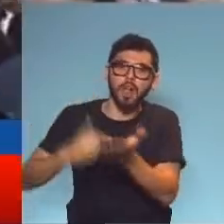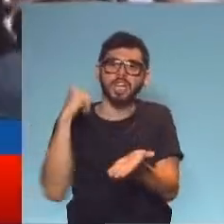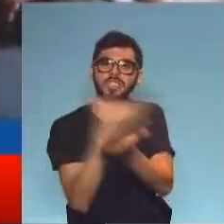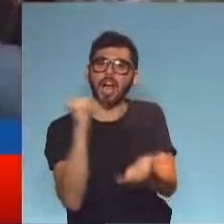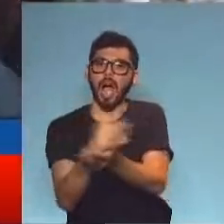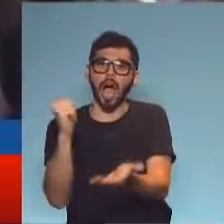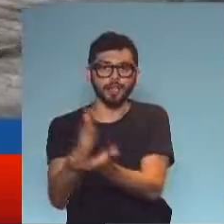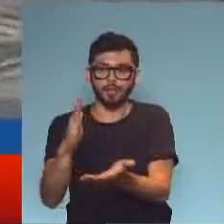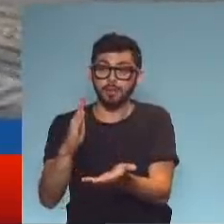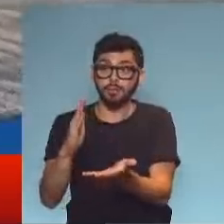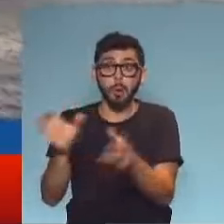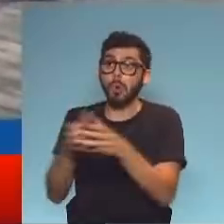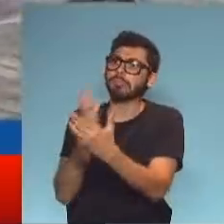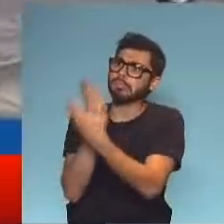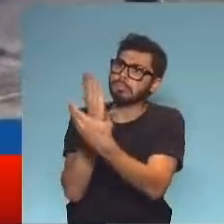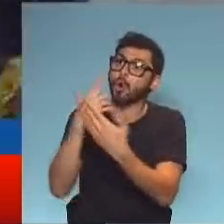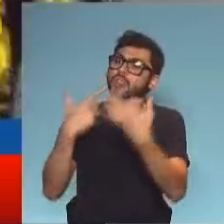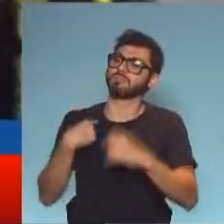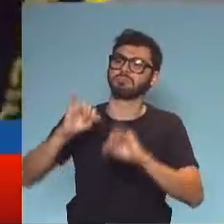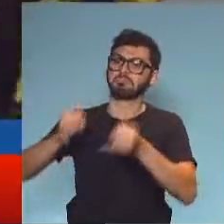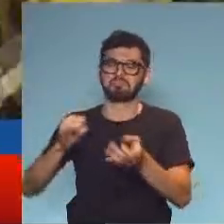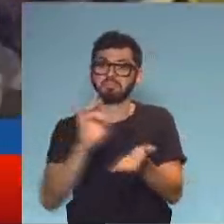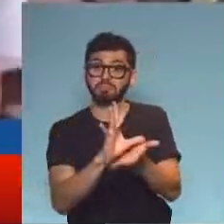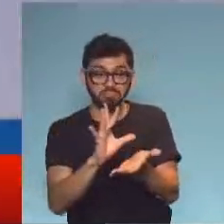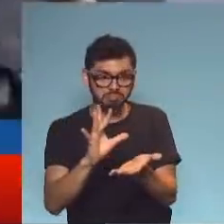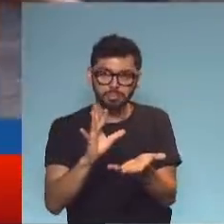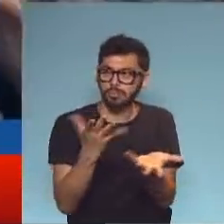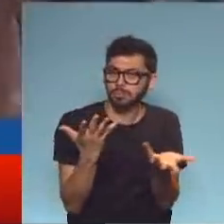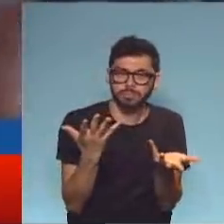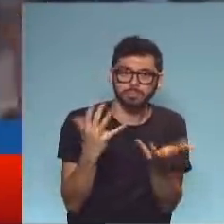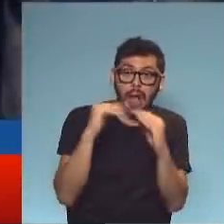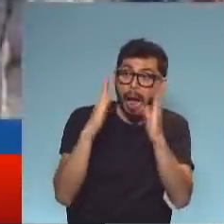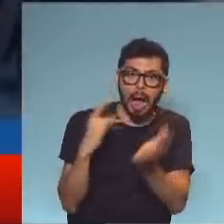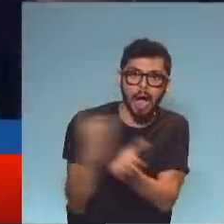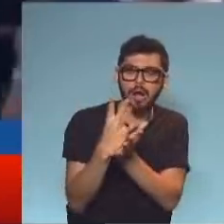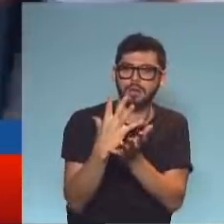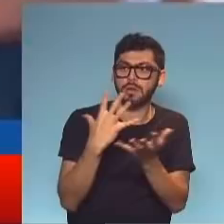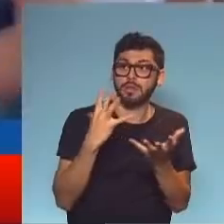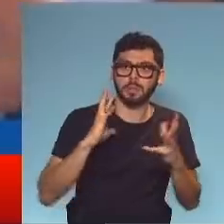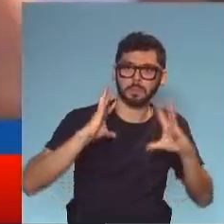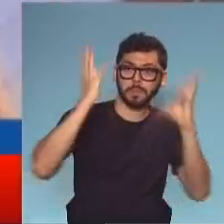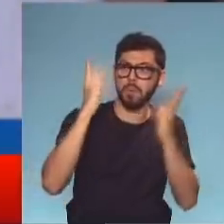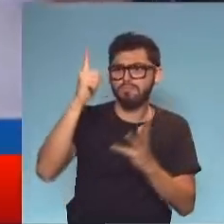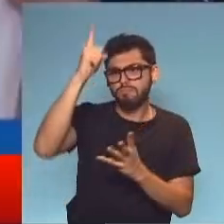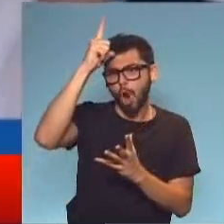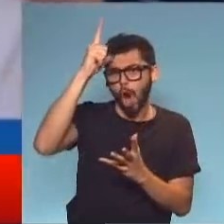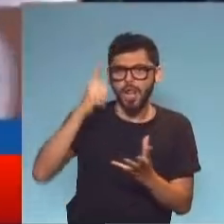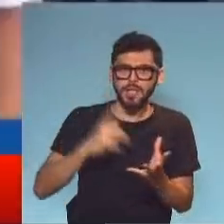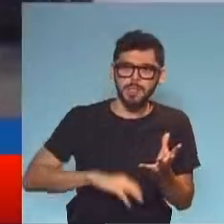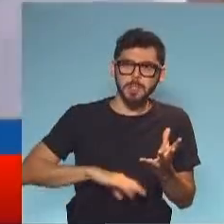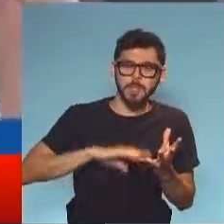de grupos israelíes, ¿no? Y eso generó muchísimo descontento, confrontación también con la policía, y en este caso